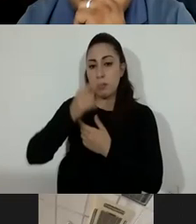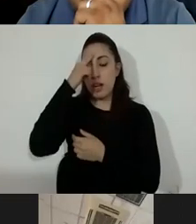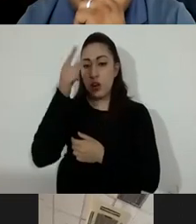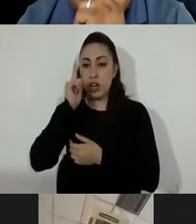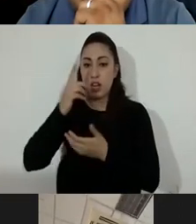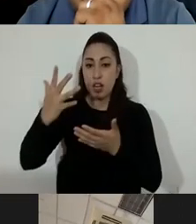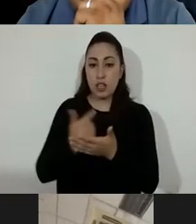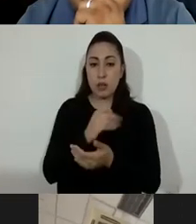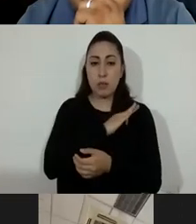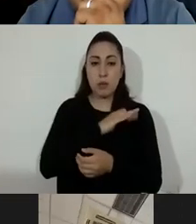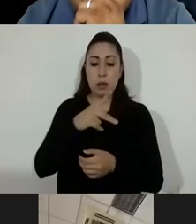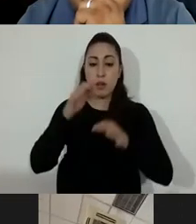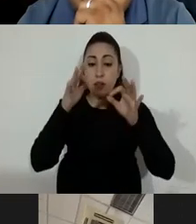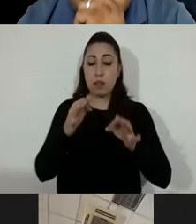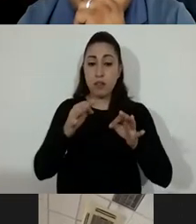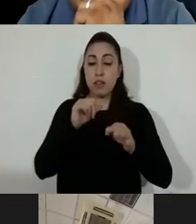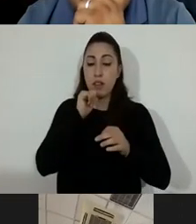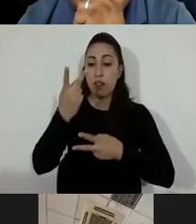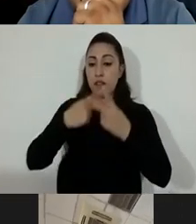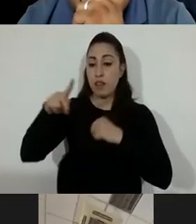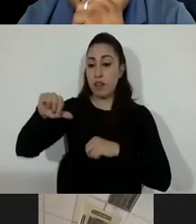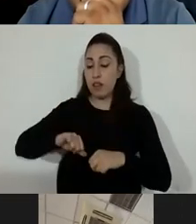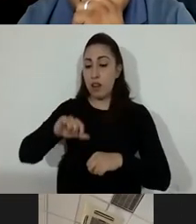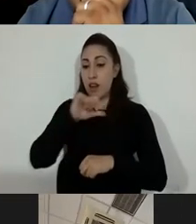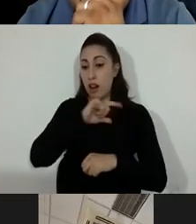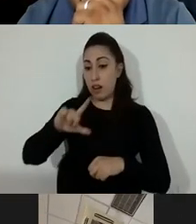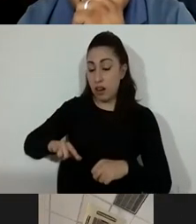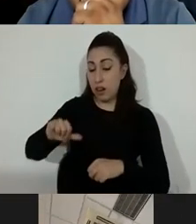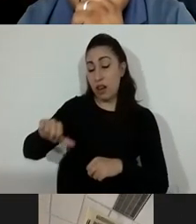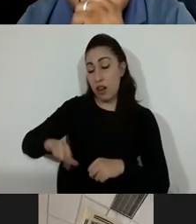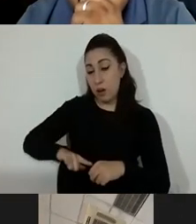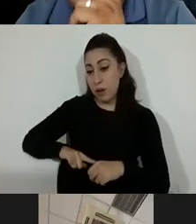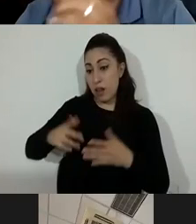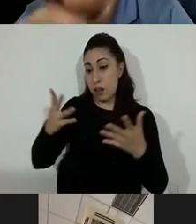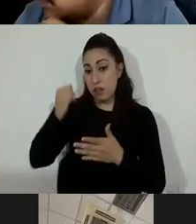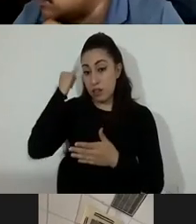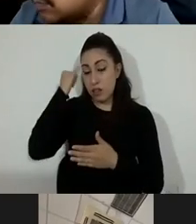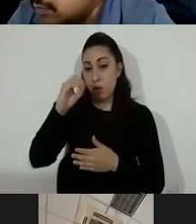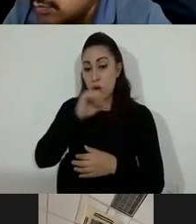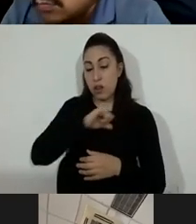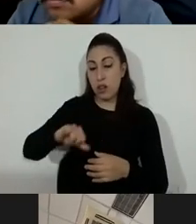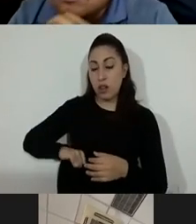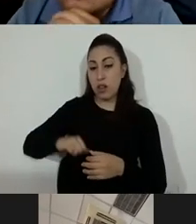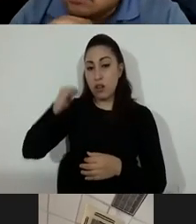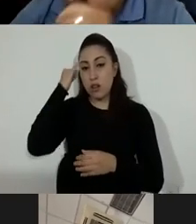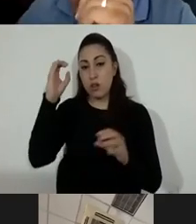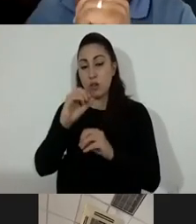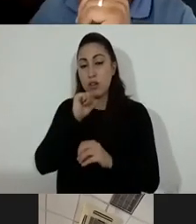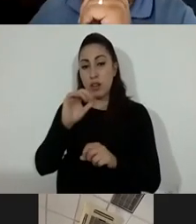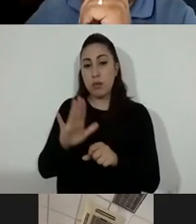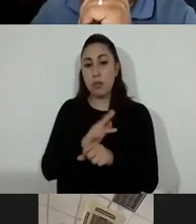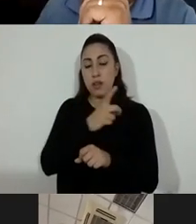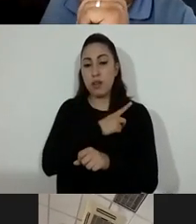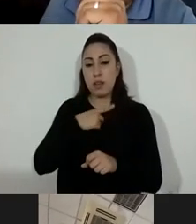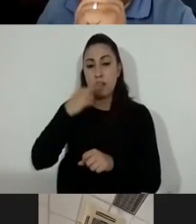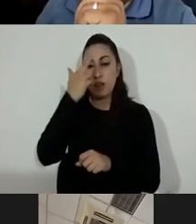es ni del gobierno ni de la alcaldía y que se tiene que ver pues cómo se va a arreglar esa situación, porque ese terreno